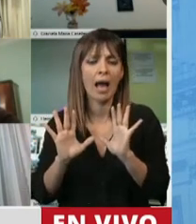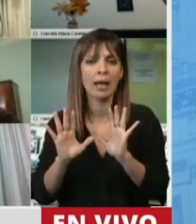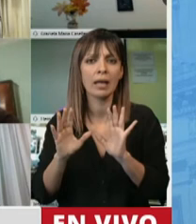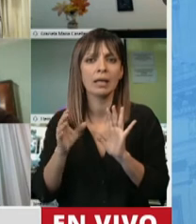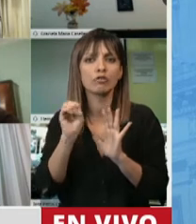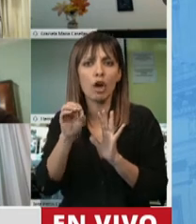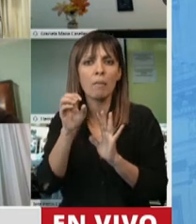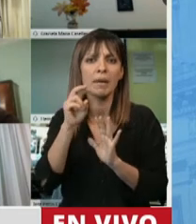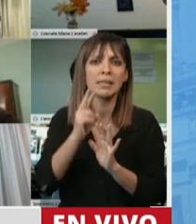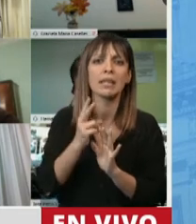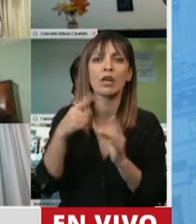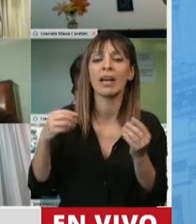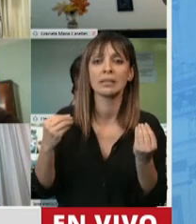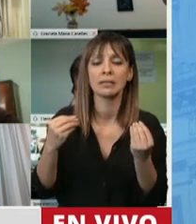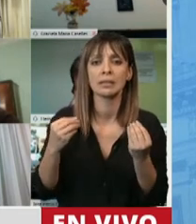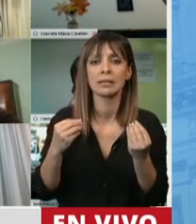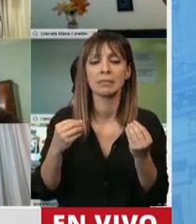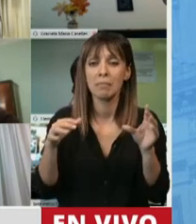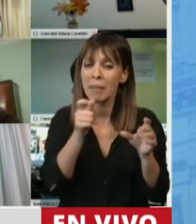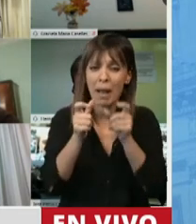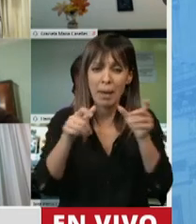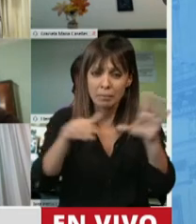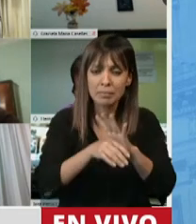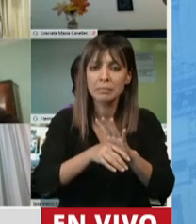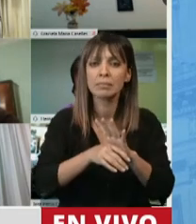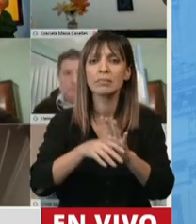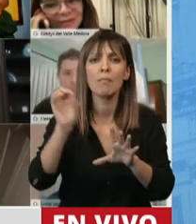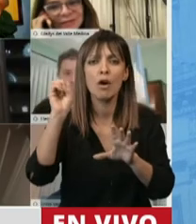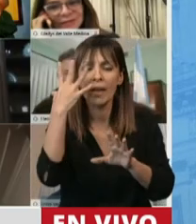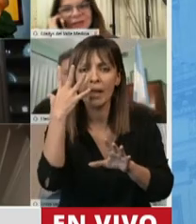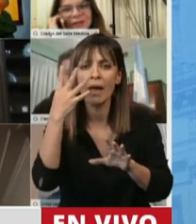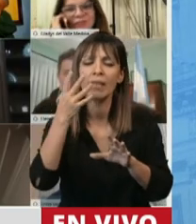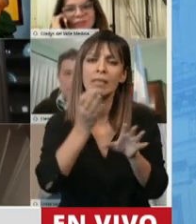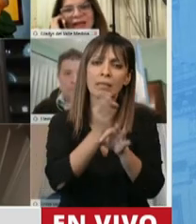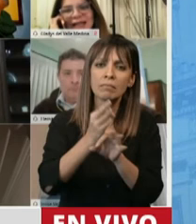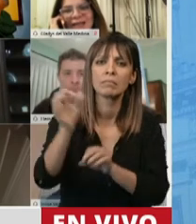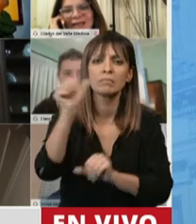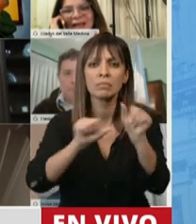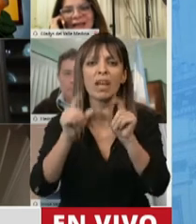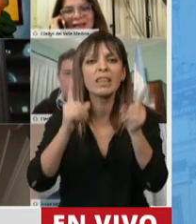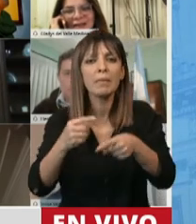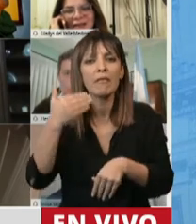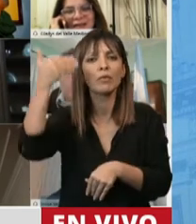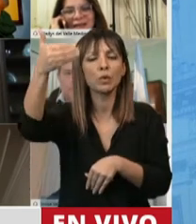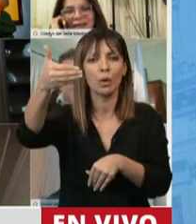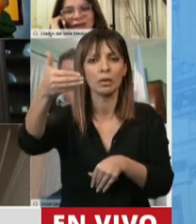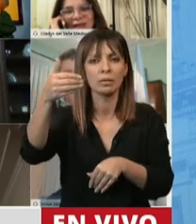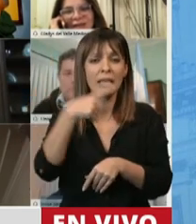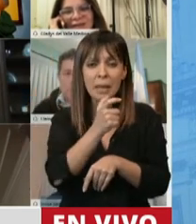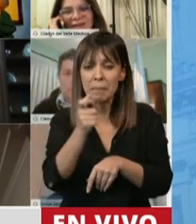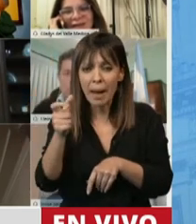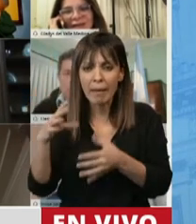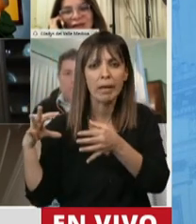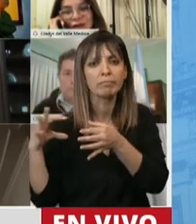la modernidad, que la tecnología, que la educación y sobre todo el futuro. Así que me